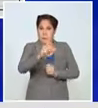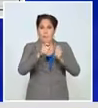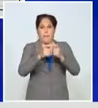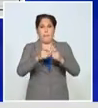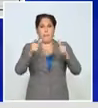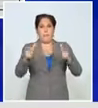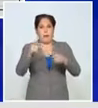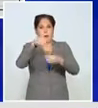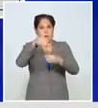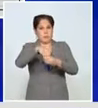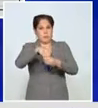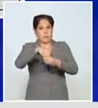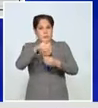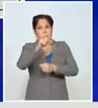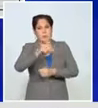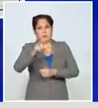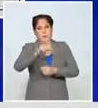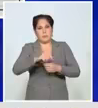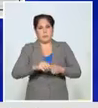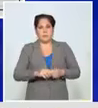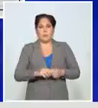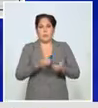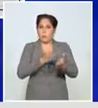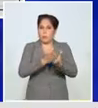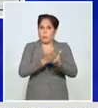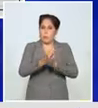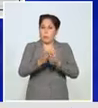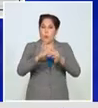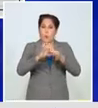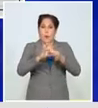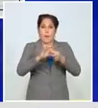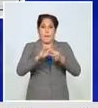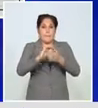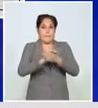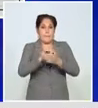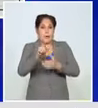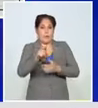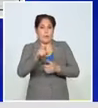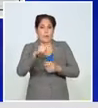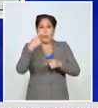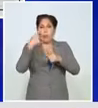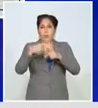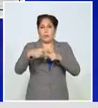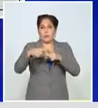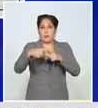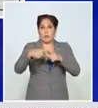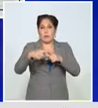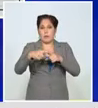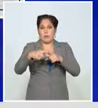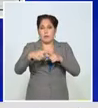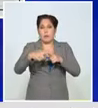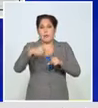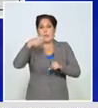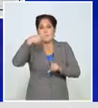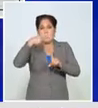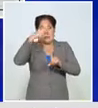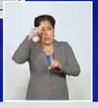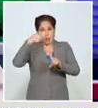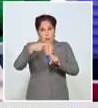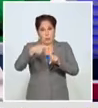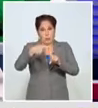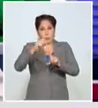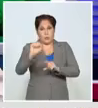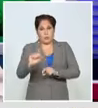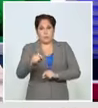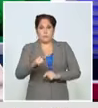esta provincia, seguido de Guáimaro y San Antonio, Santa Cruz del Sur.